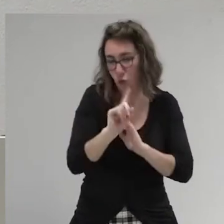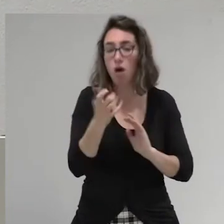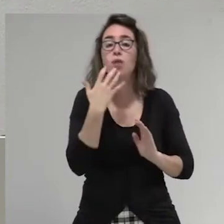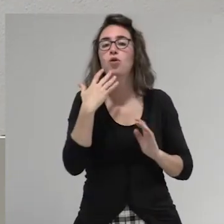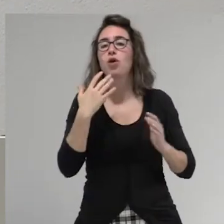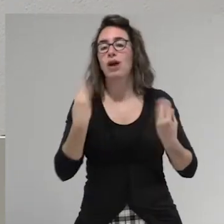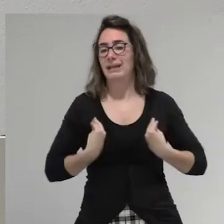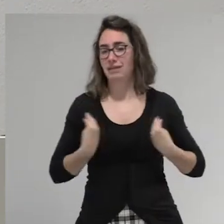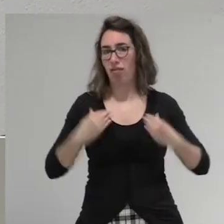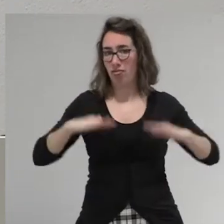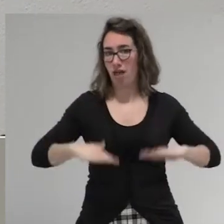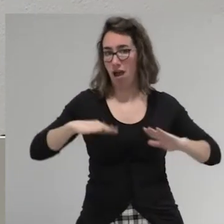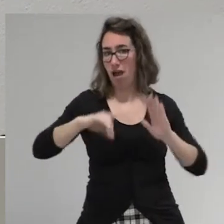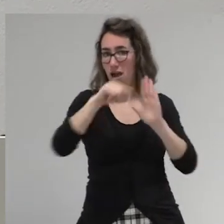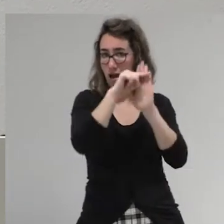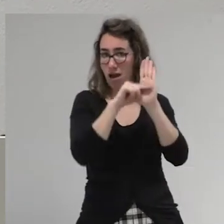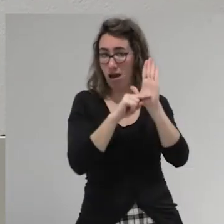residencias